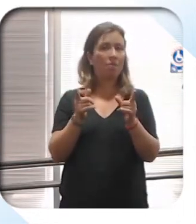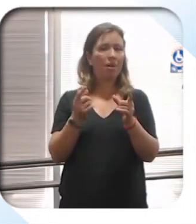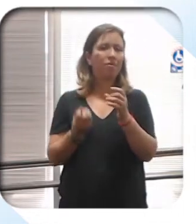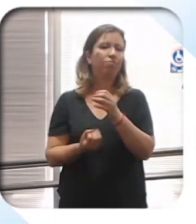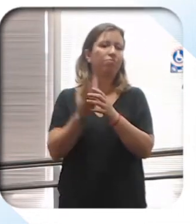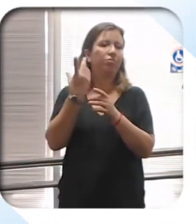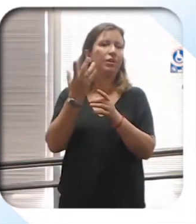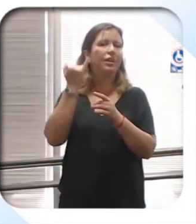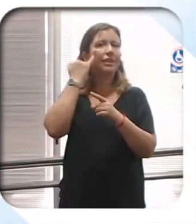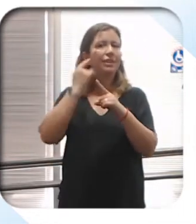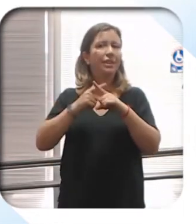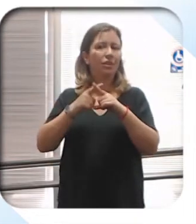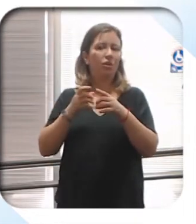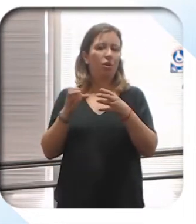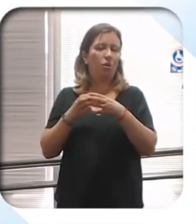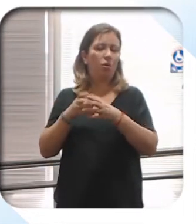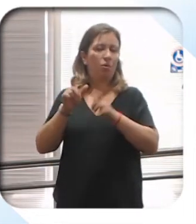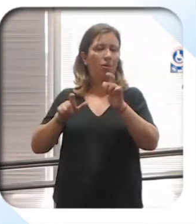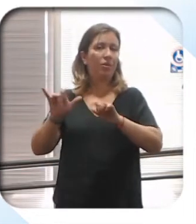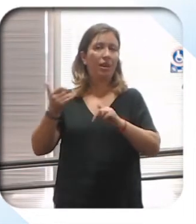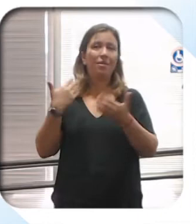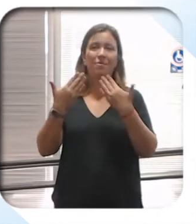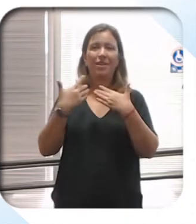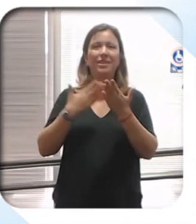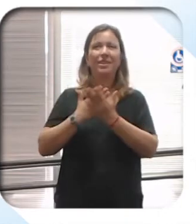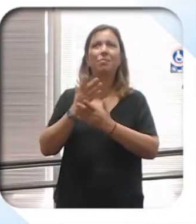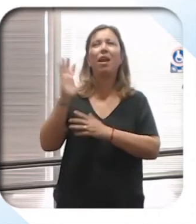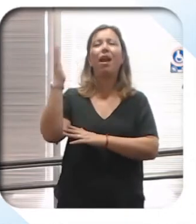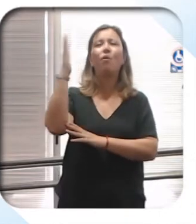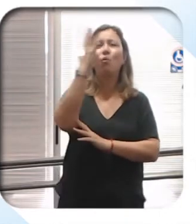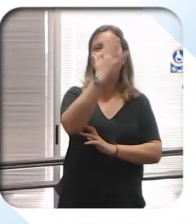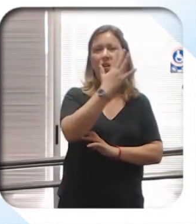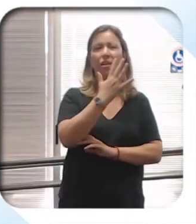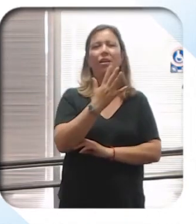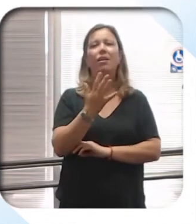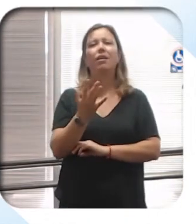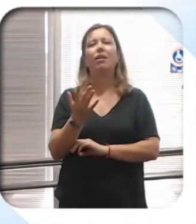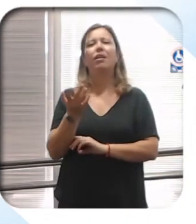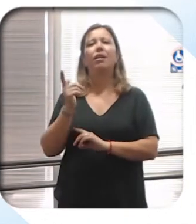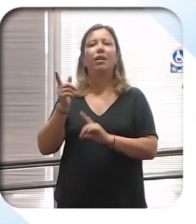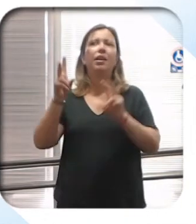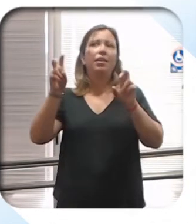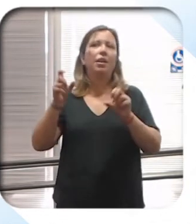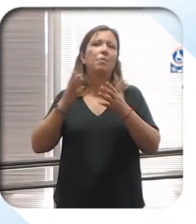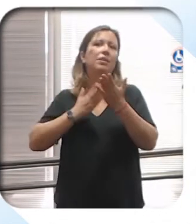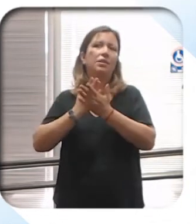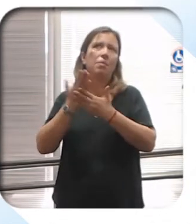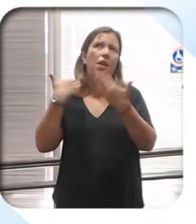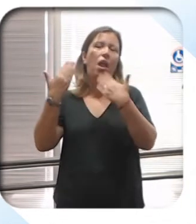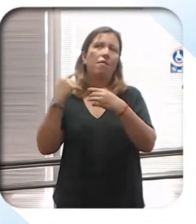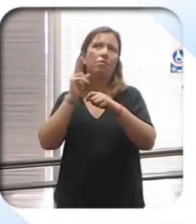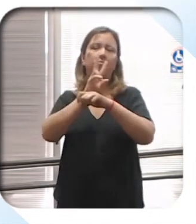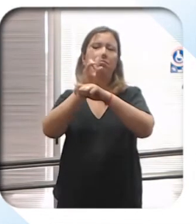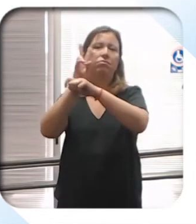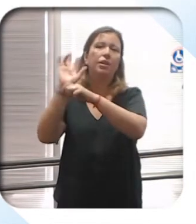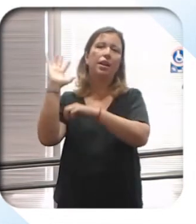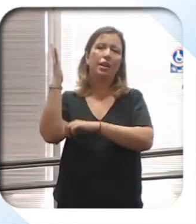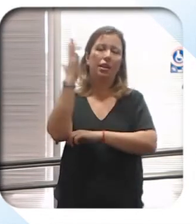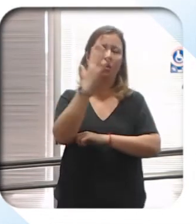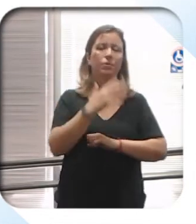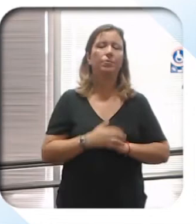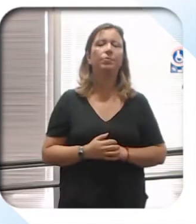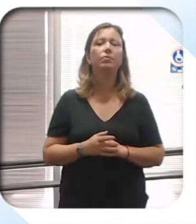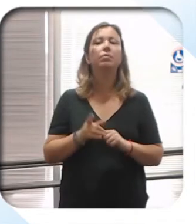del espacio Sexuados Conscientes, con el que hacemos charlas en el interior y llevamos esta temática tan importante.